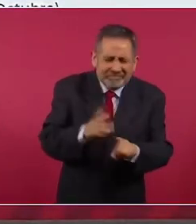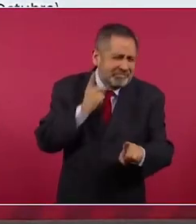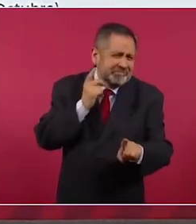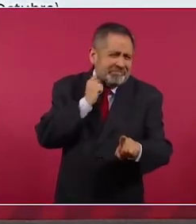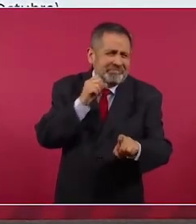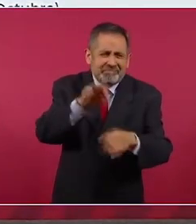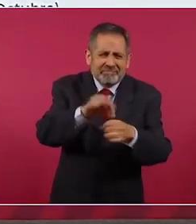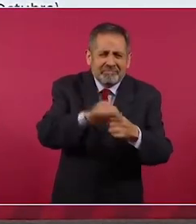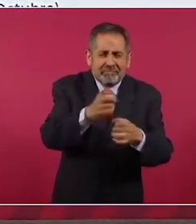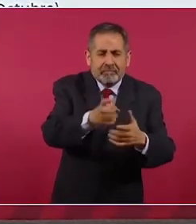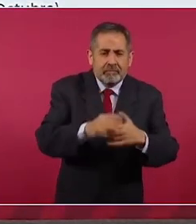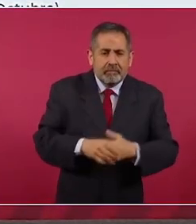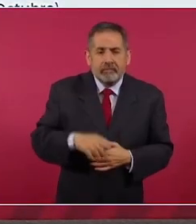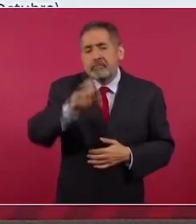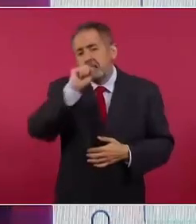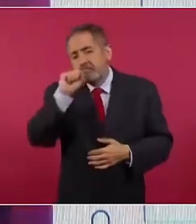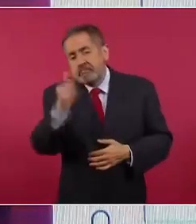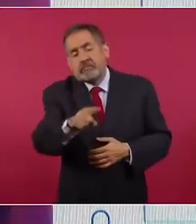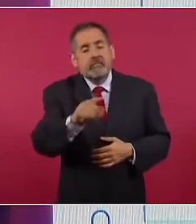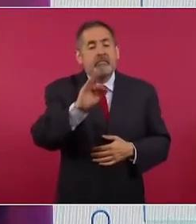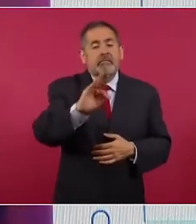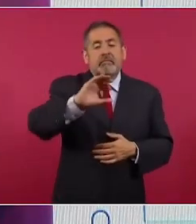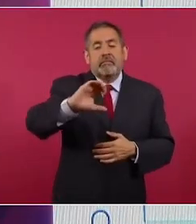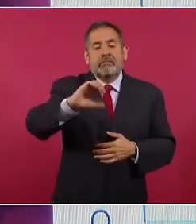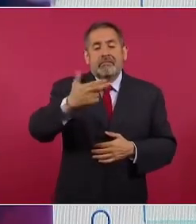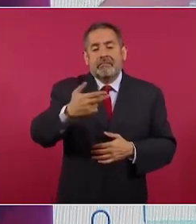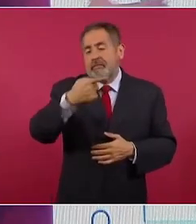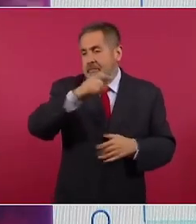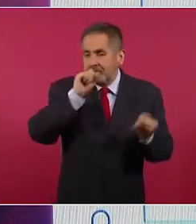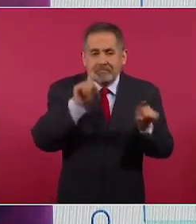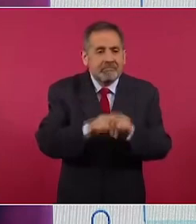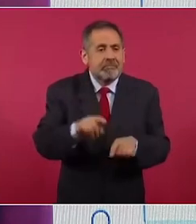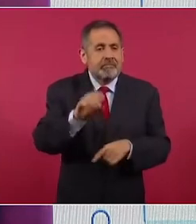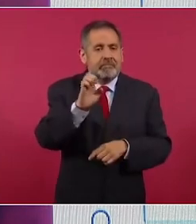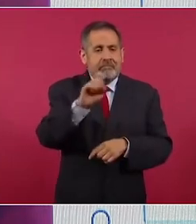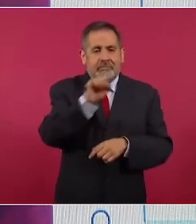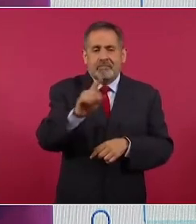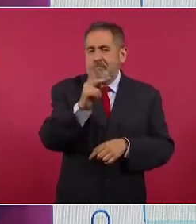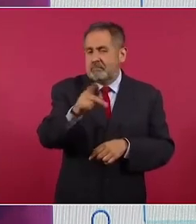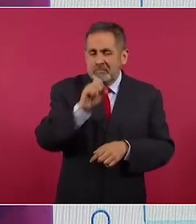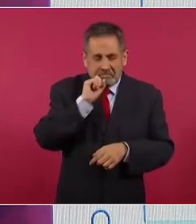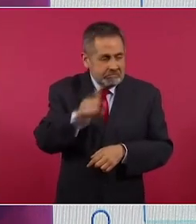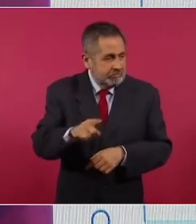Pues es lo que hizo Calderón y lo que hizo Zedillo.